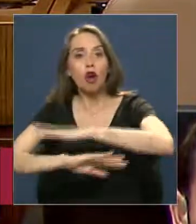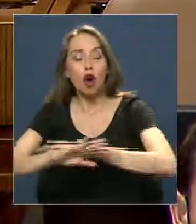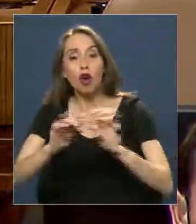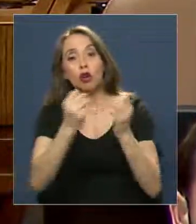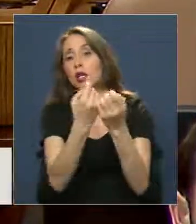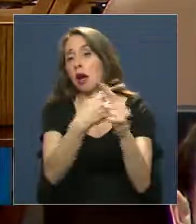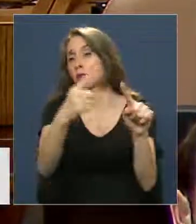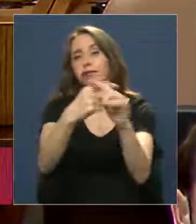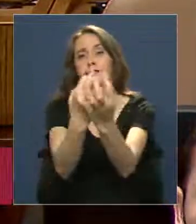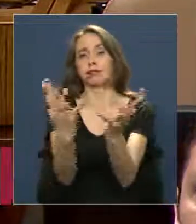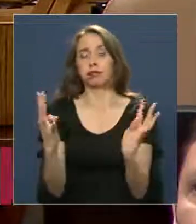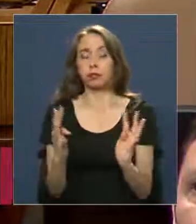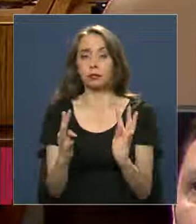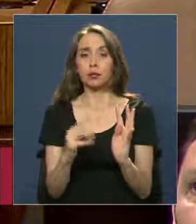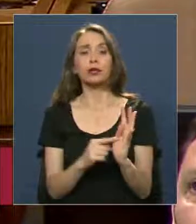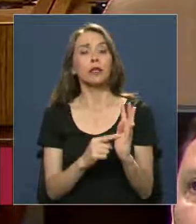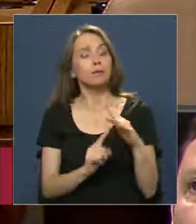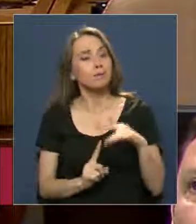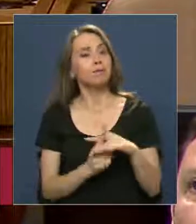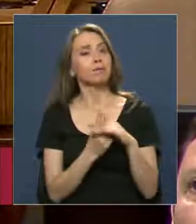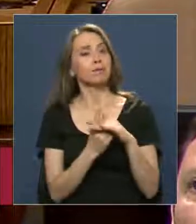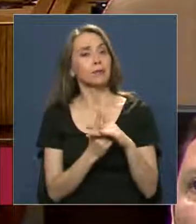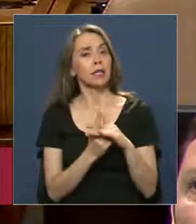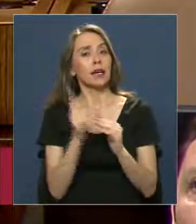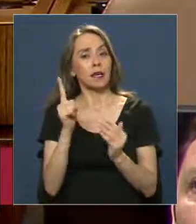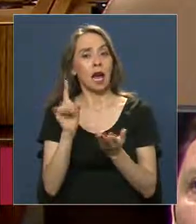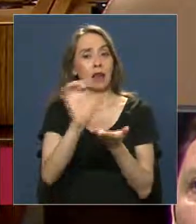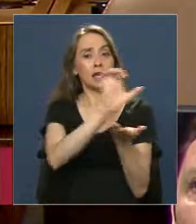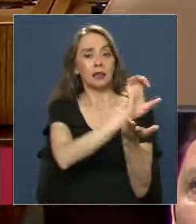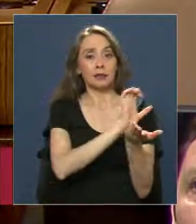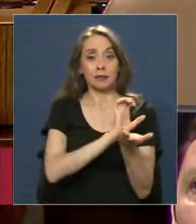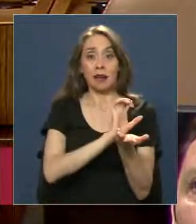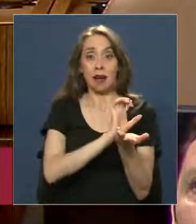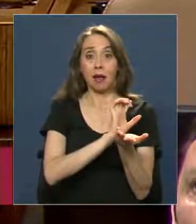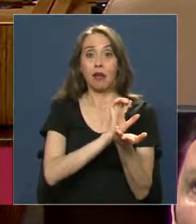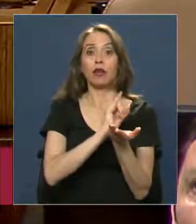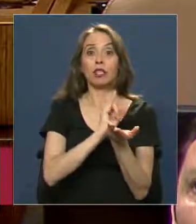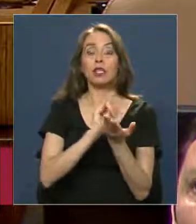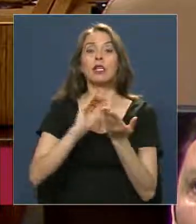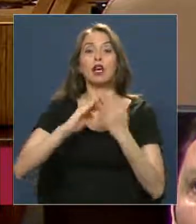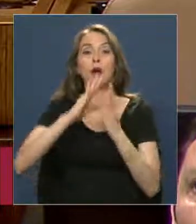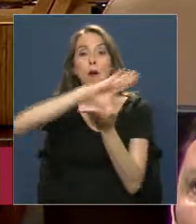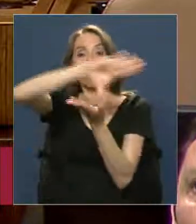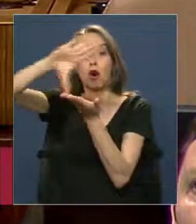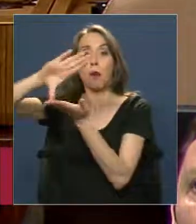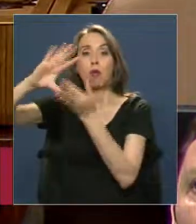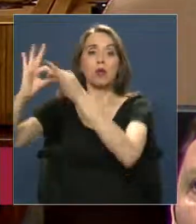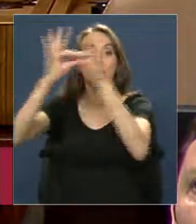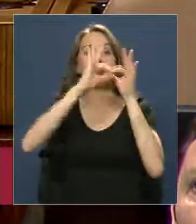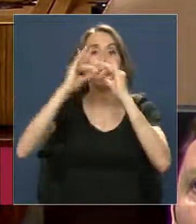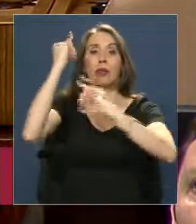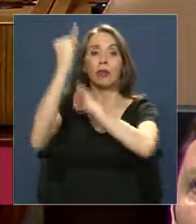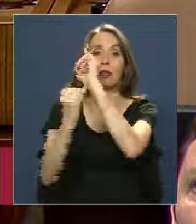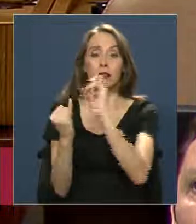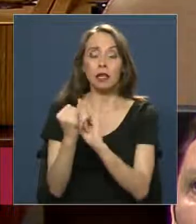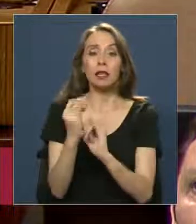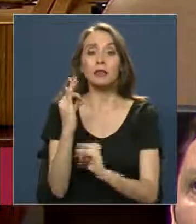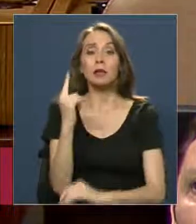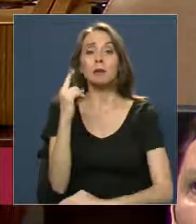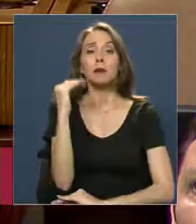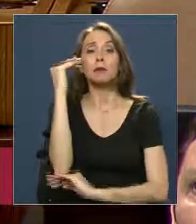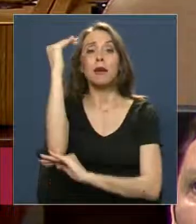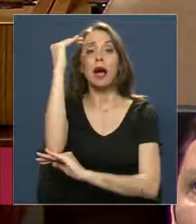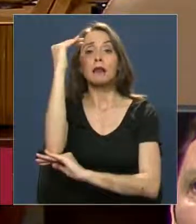los Estados y la comunidad internacional de lograr una coexistencia pacífica y respetuosa donde prime siempre la